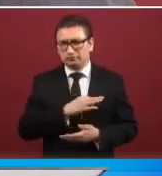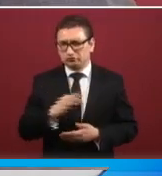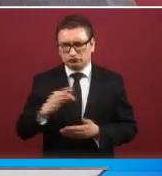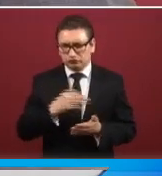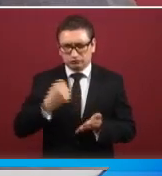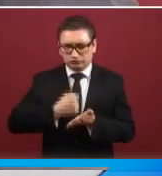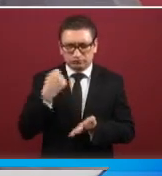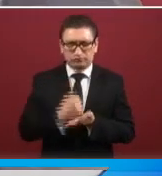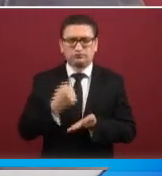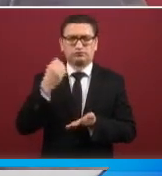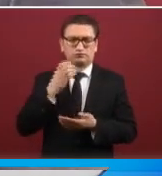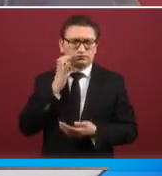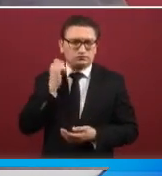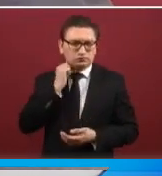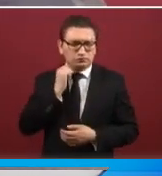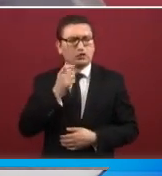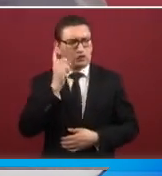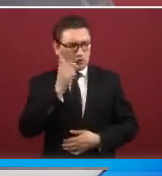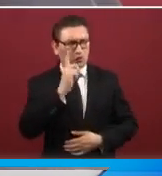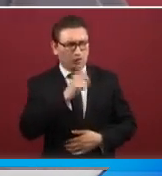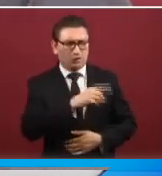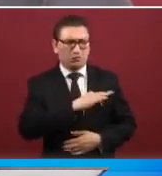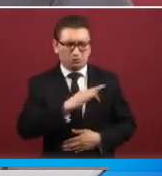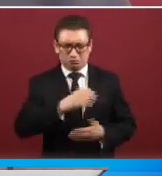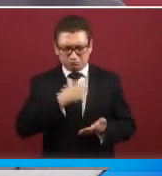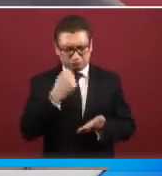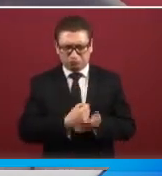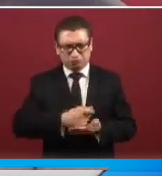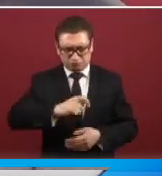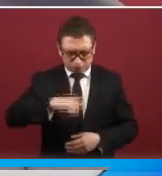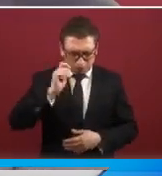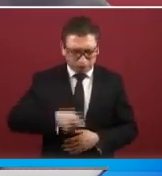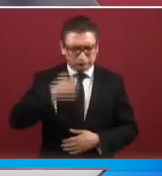Reforma educativa. Ojalá y se apruebe.